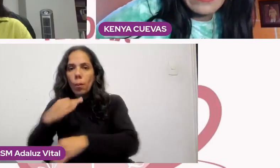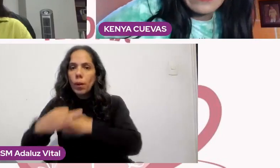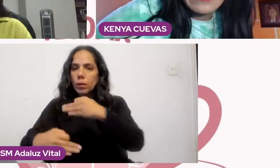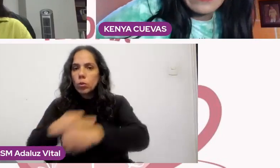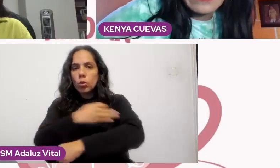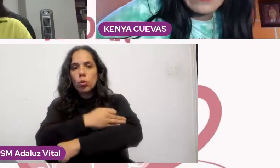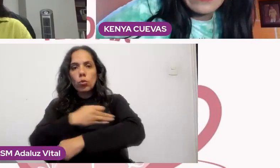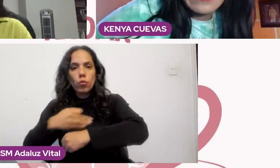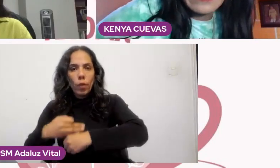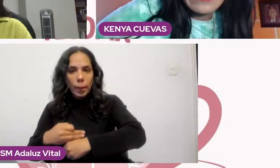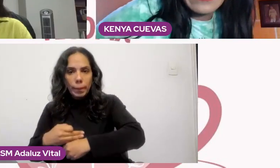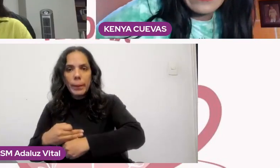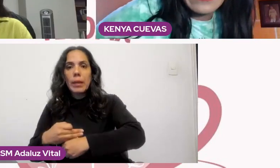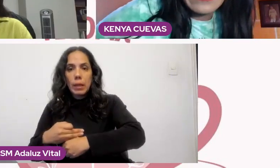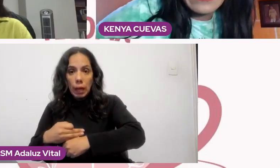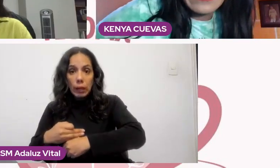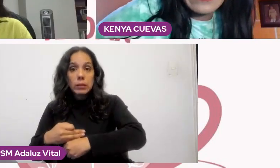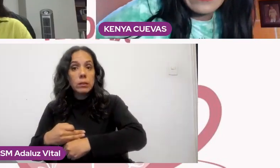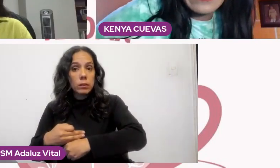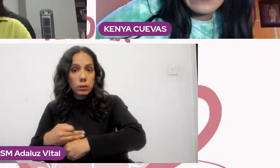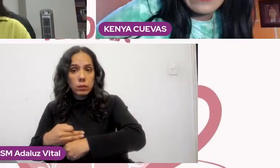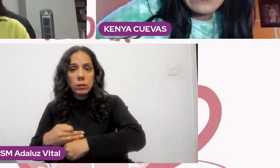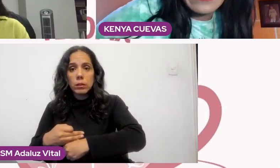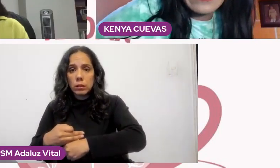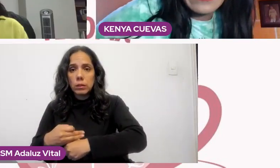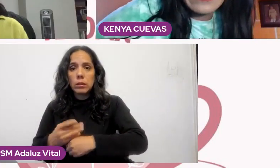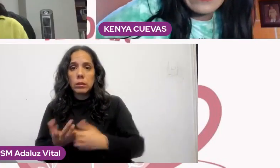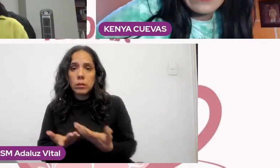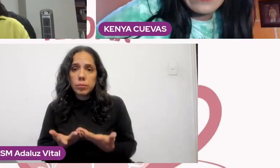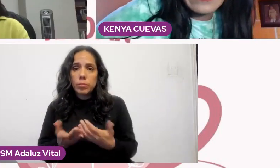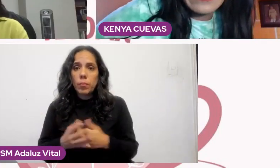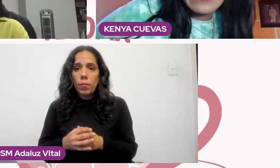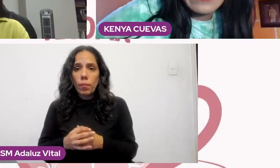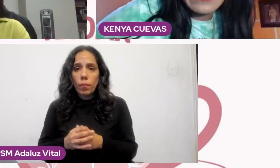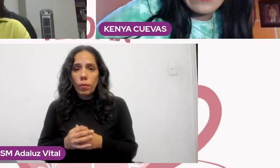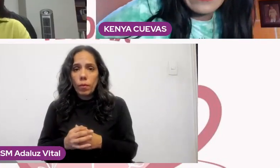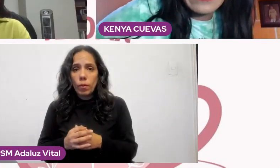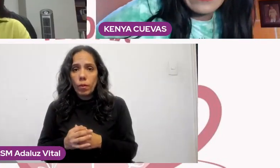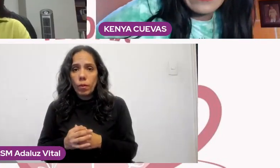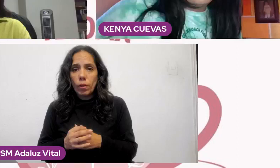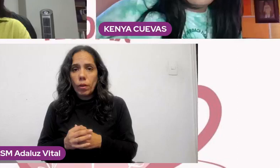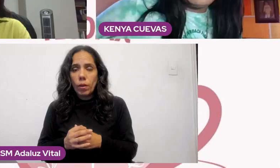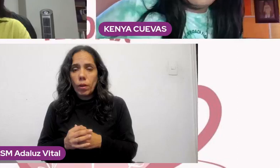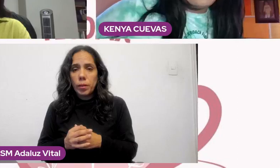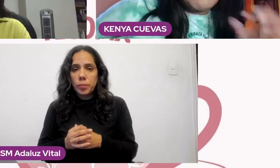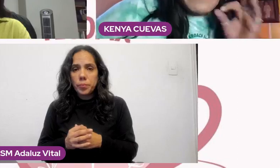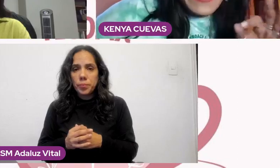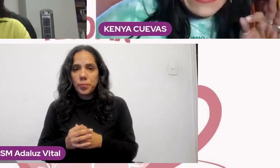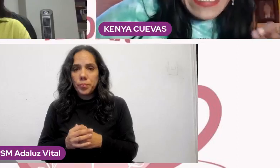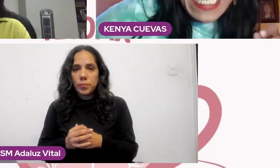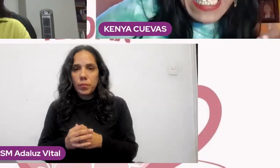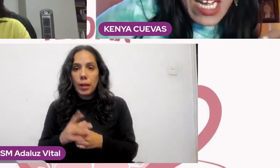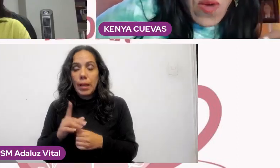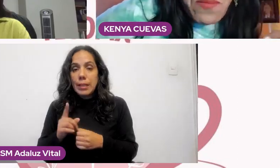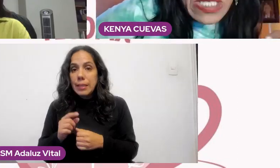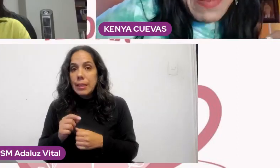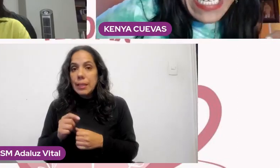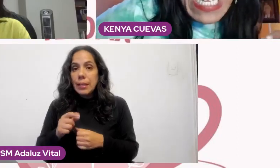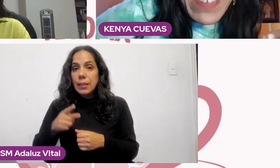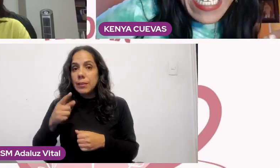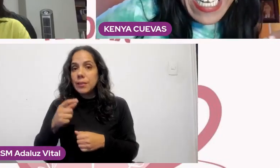unidad de transfeminicidios, ¿no? Y bueno, la primer sentencia